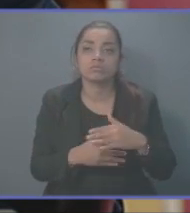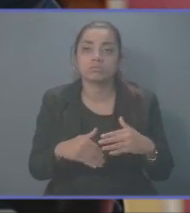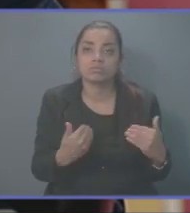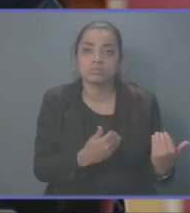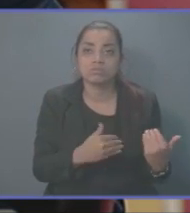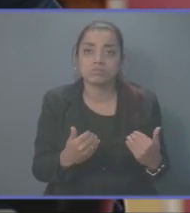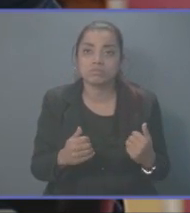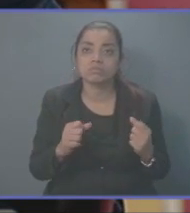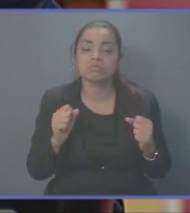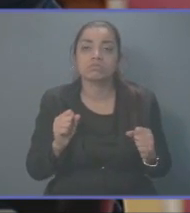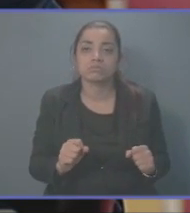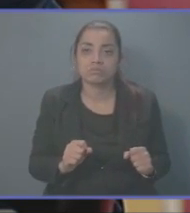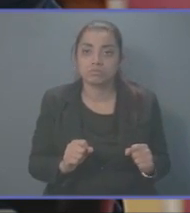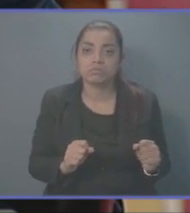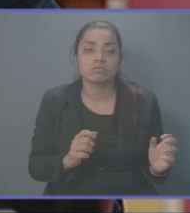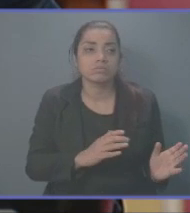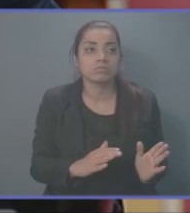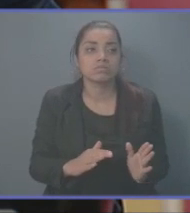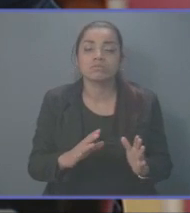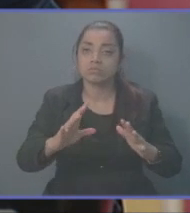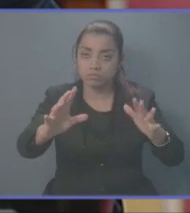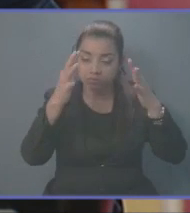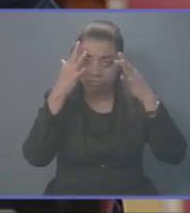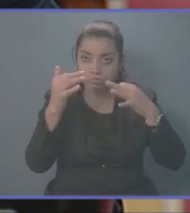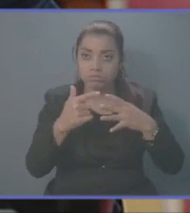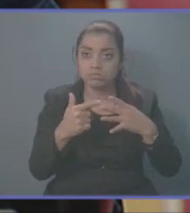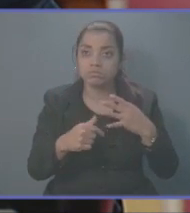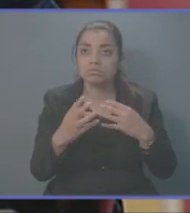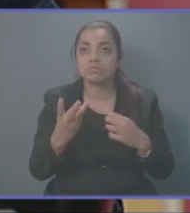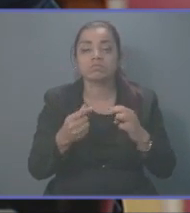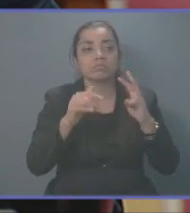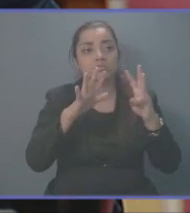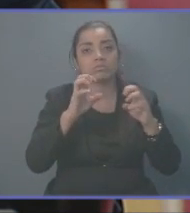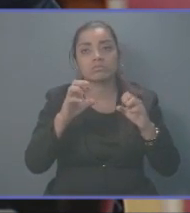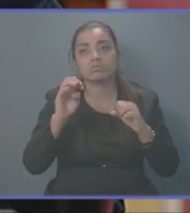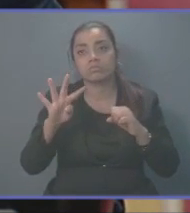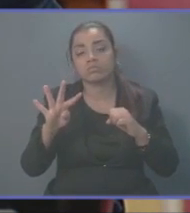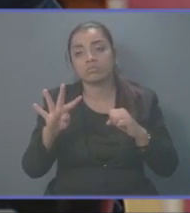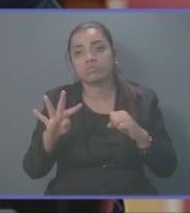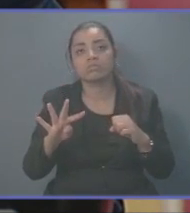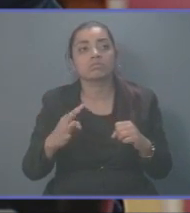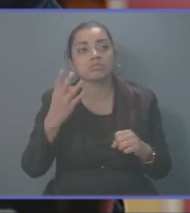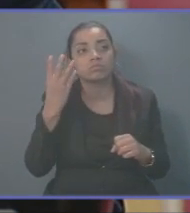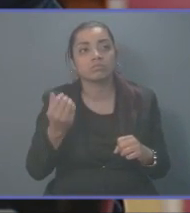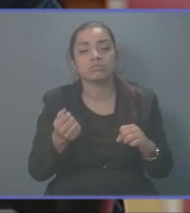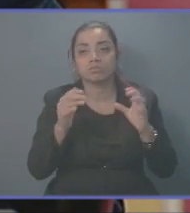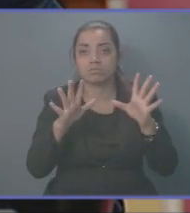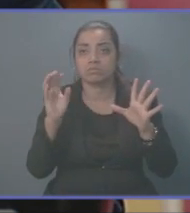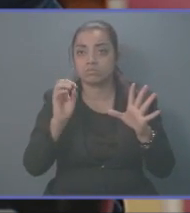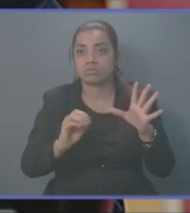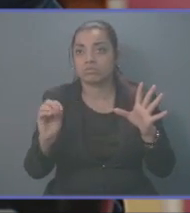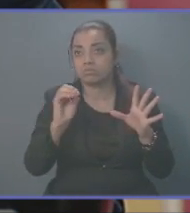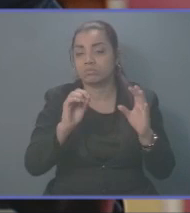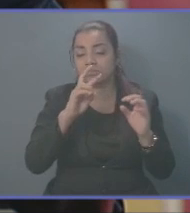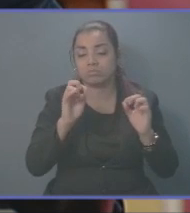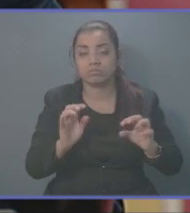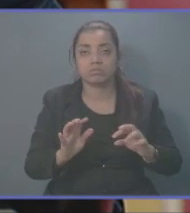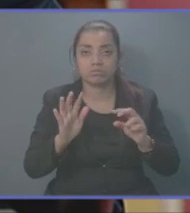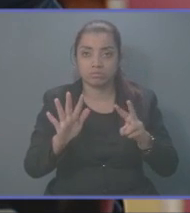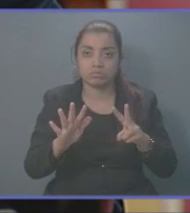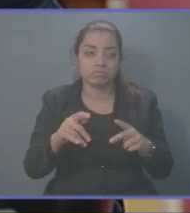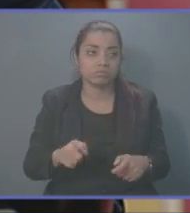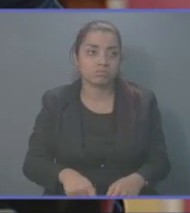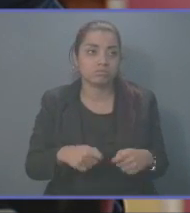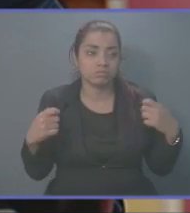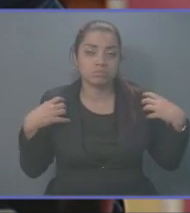precedente se materializó a través del decreto legislativo número 804 de fecha 10 de octubre de 2017, publicado en el Diario